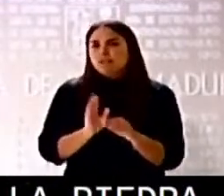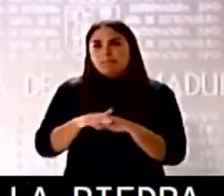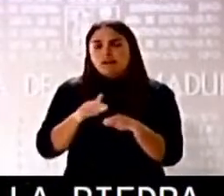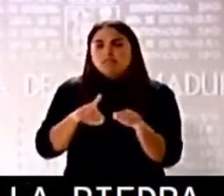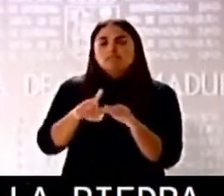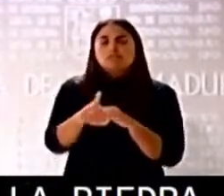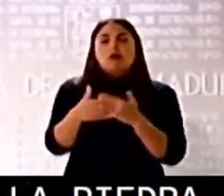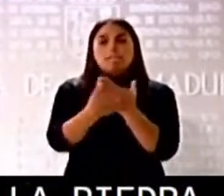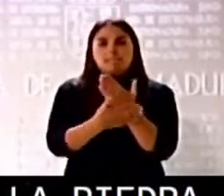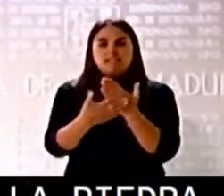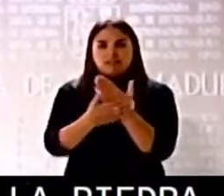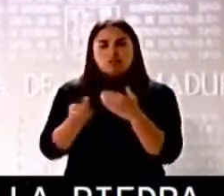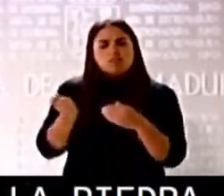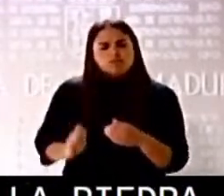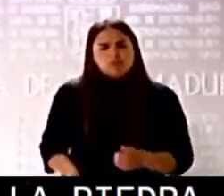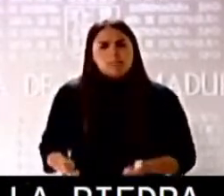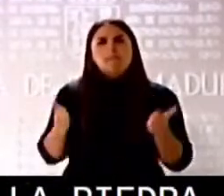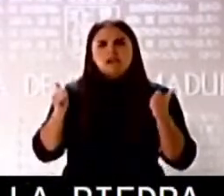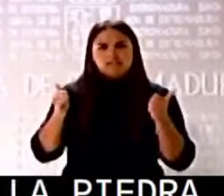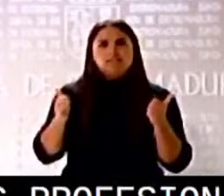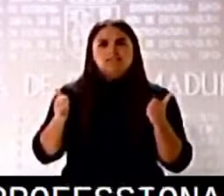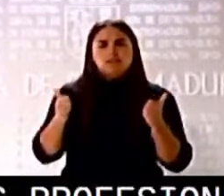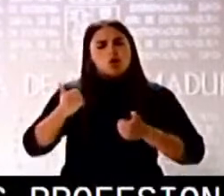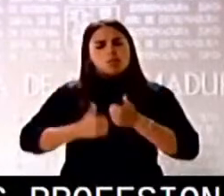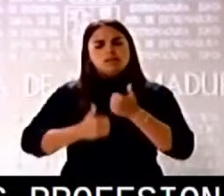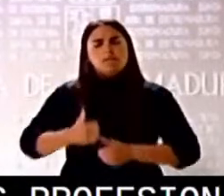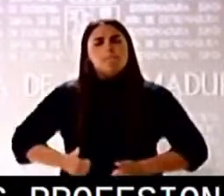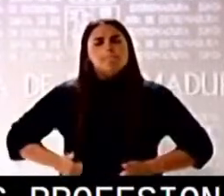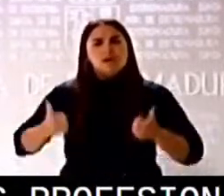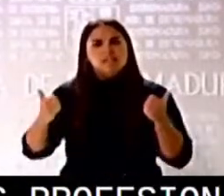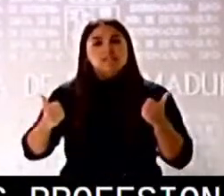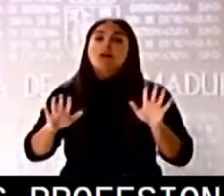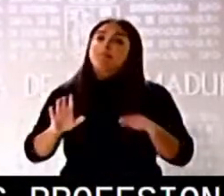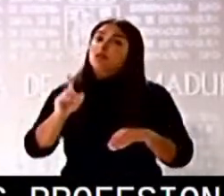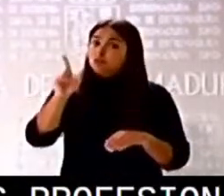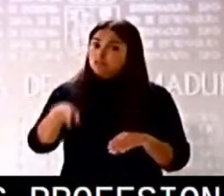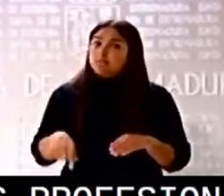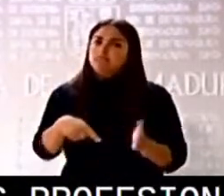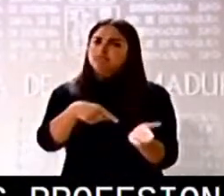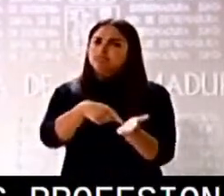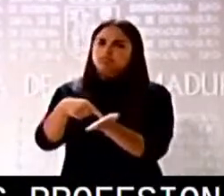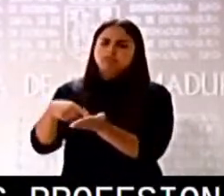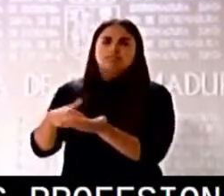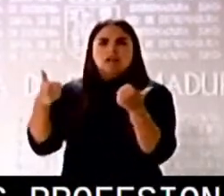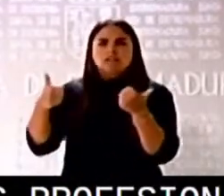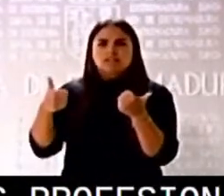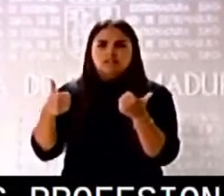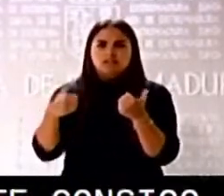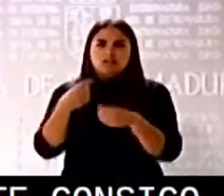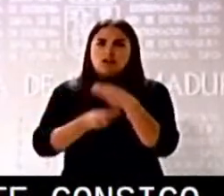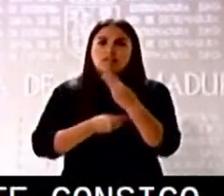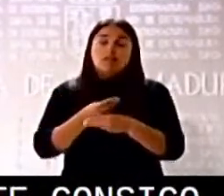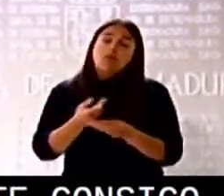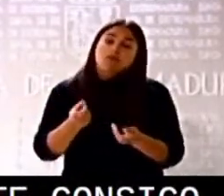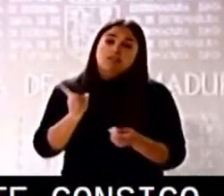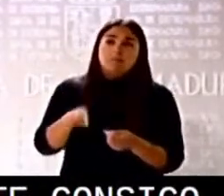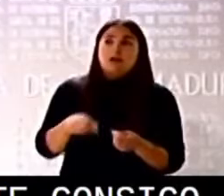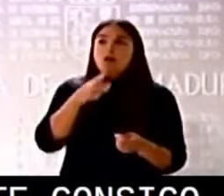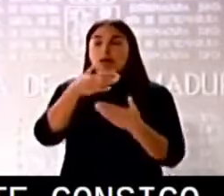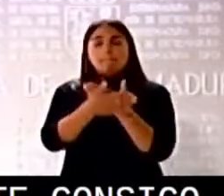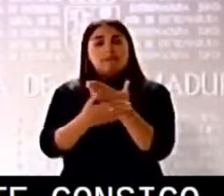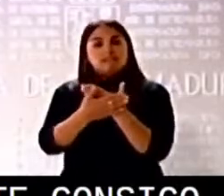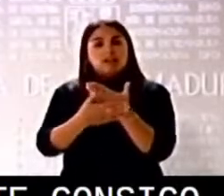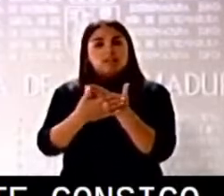futura Administración más profesional, más competitiva, pero también más exigente consigo misma, o lo que es lo mismo, una